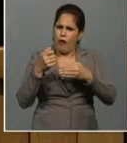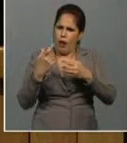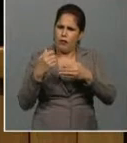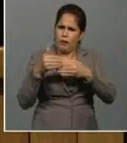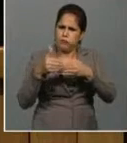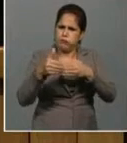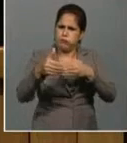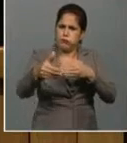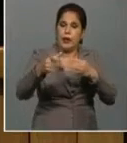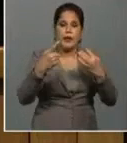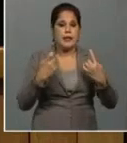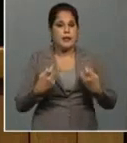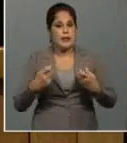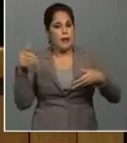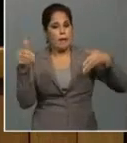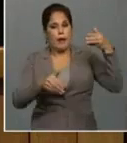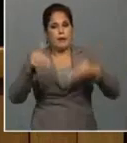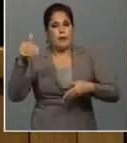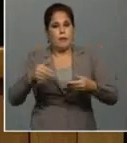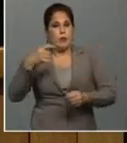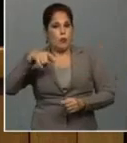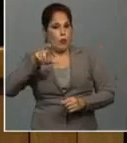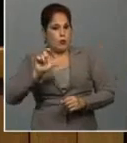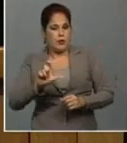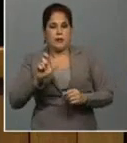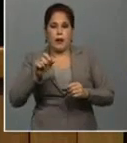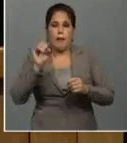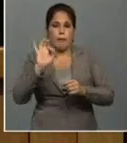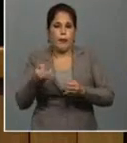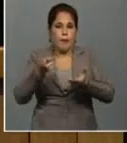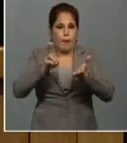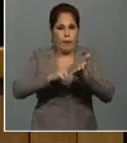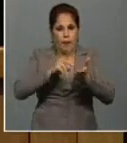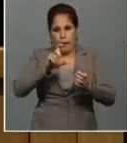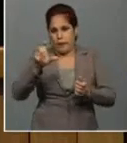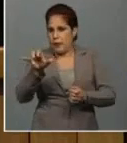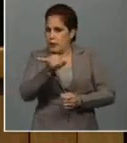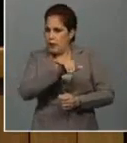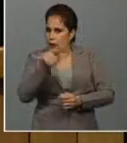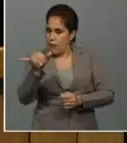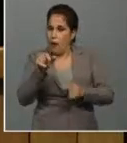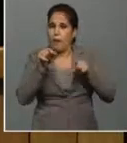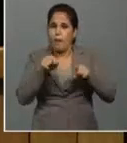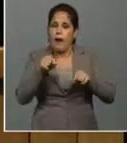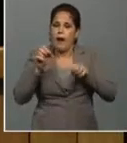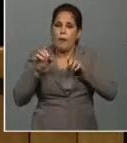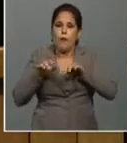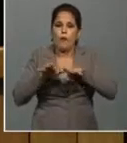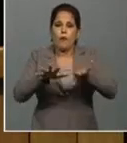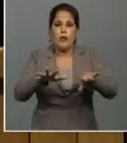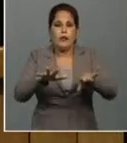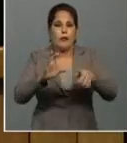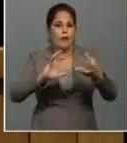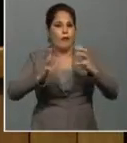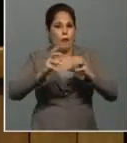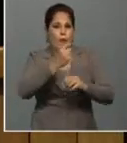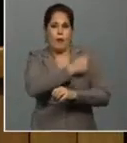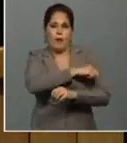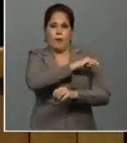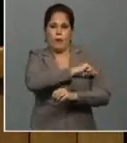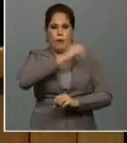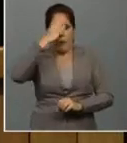que precisan de una participación activa y proactiva de la militancia en función de movilizar las energías del país